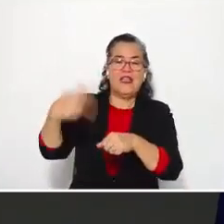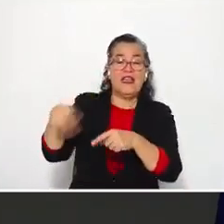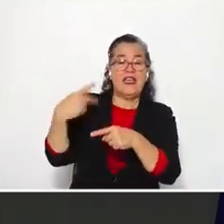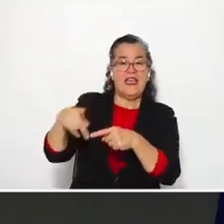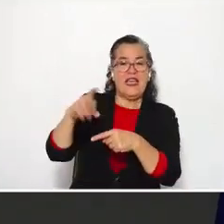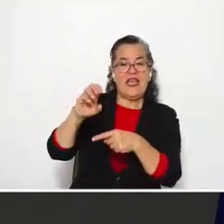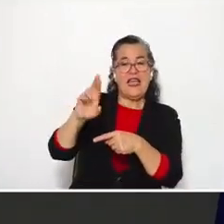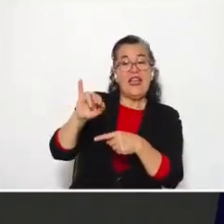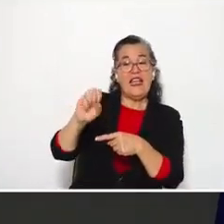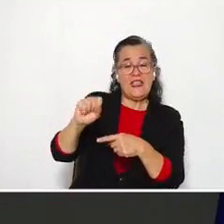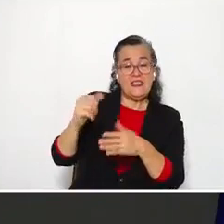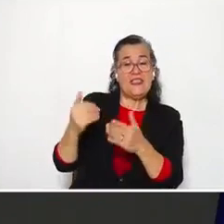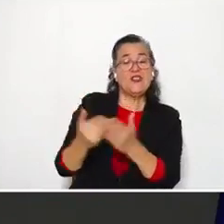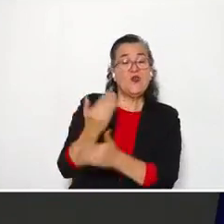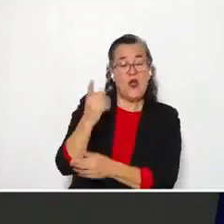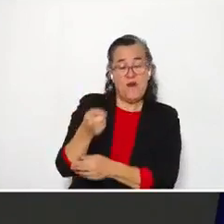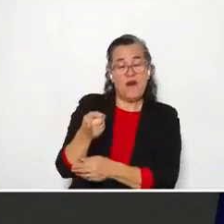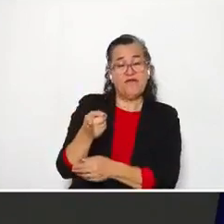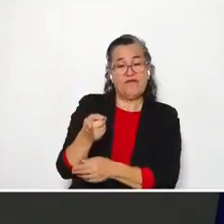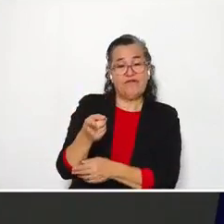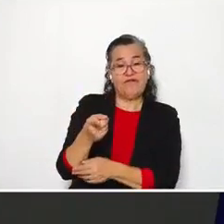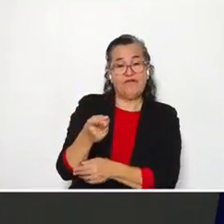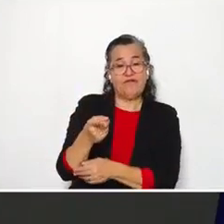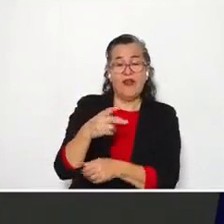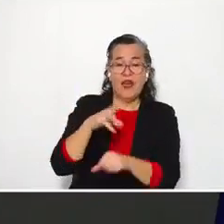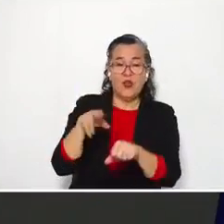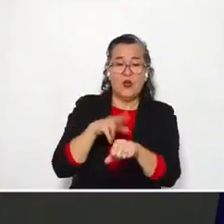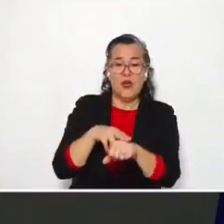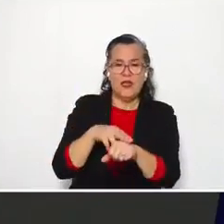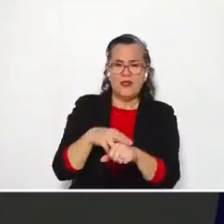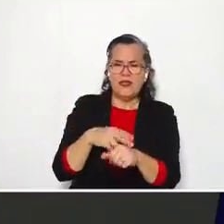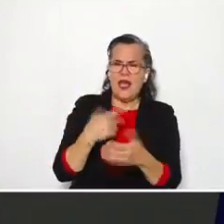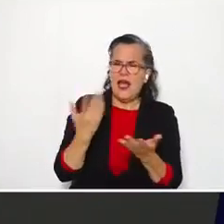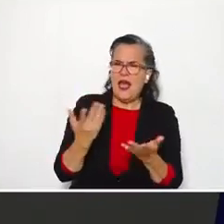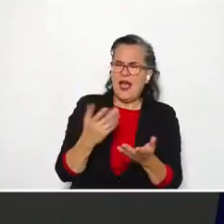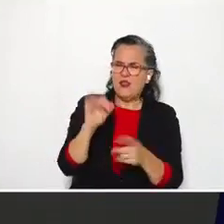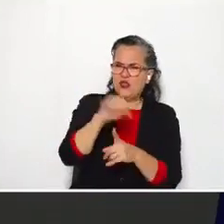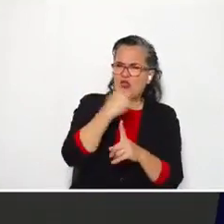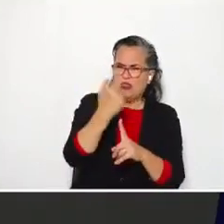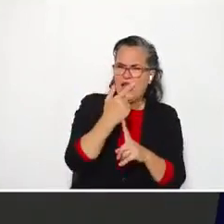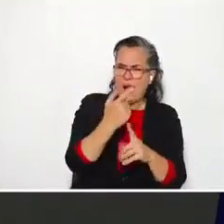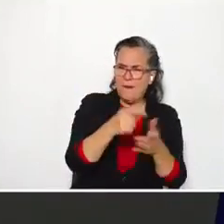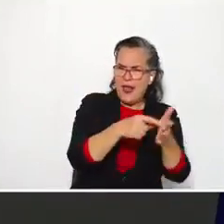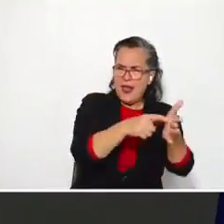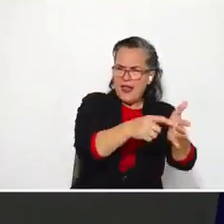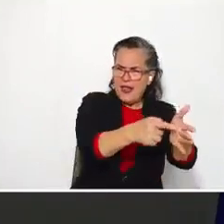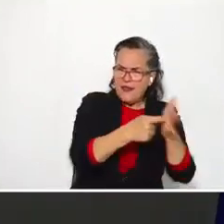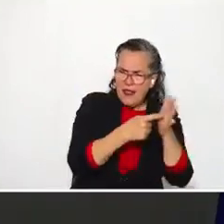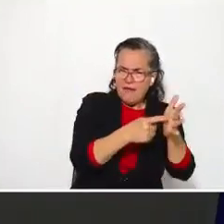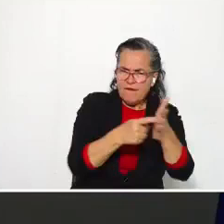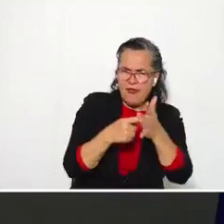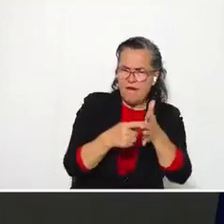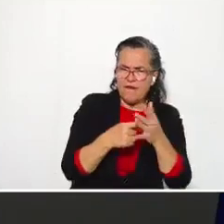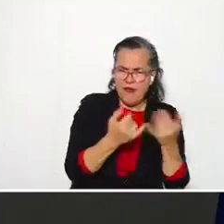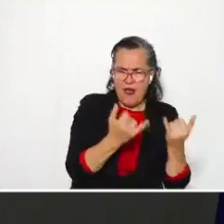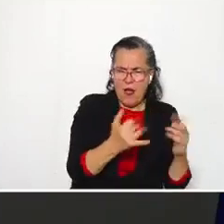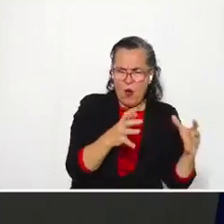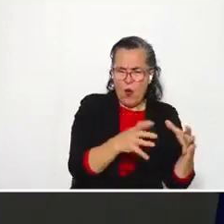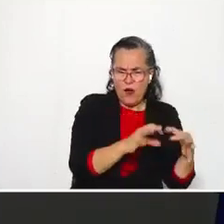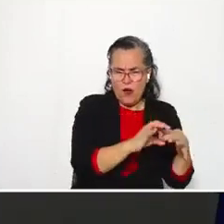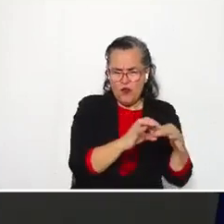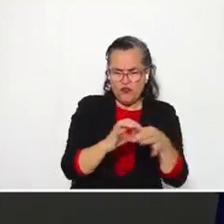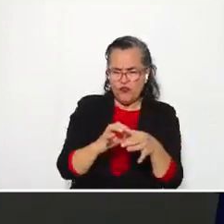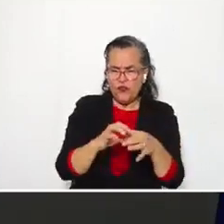sí es una novedad. Las demandas sociales actuales sobre el